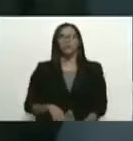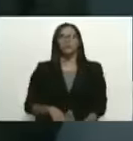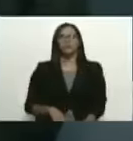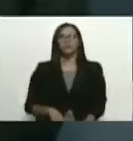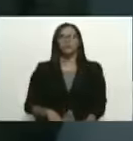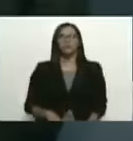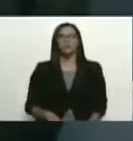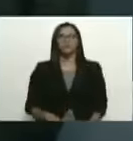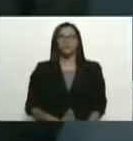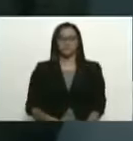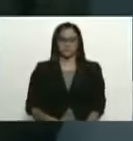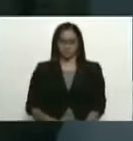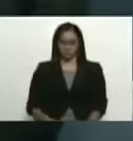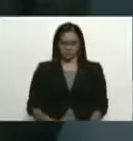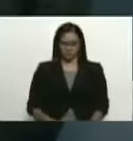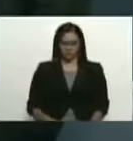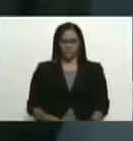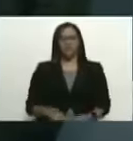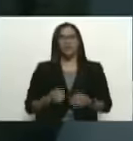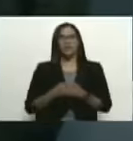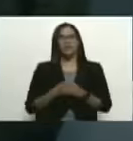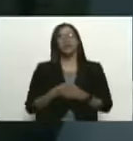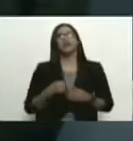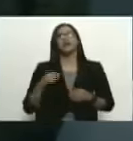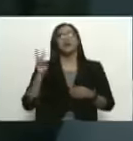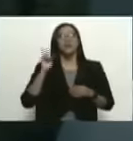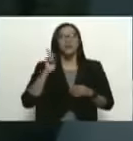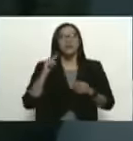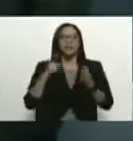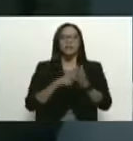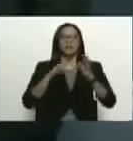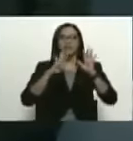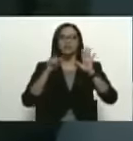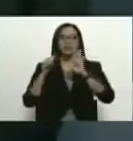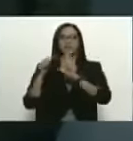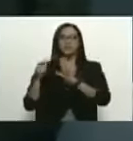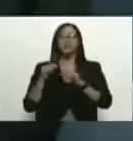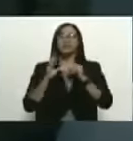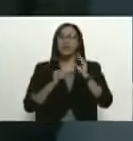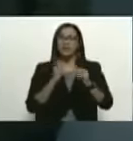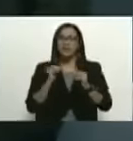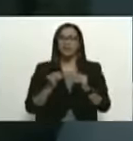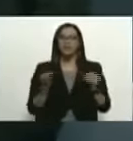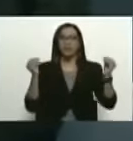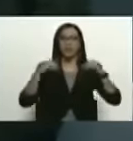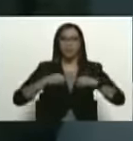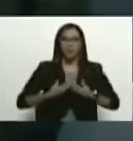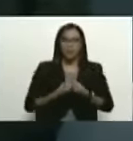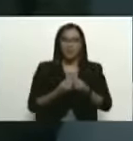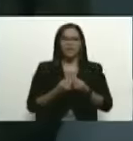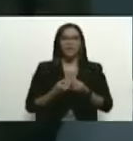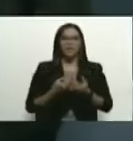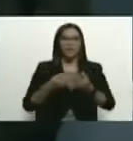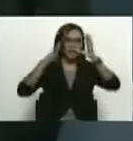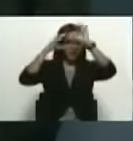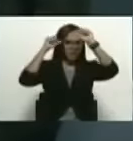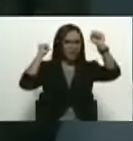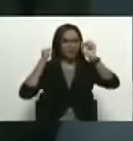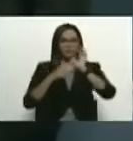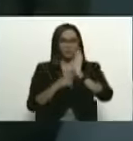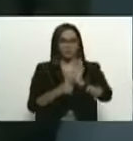manera estricta a la República Bolivariana de Venezuela de 1966. Para hablar de esto nos acompaña el embajador y